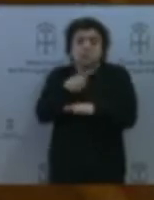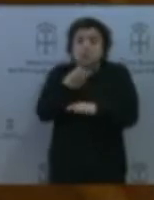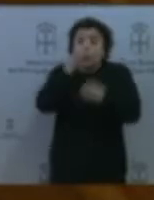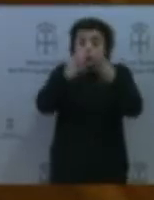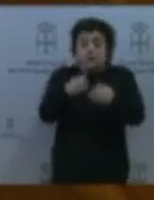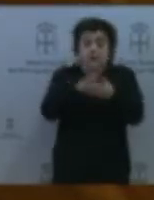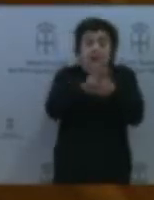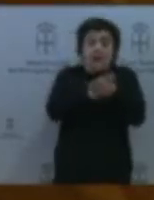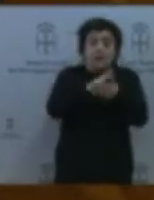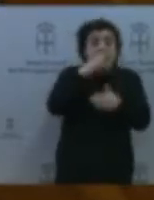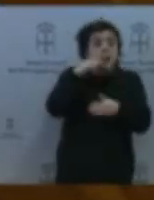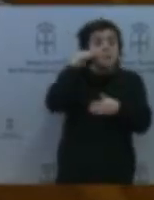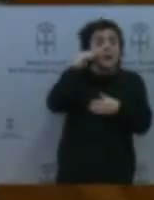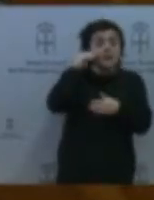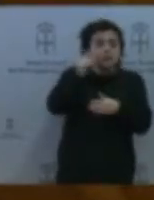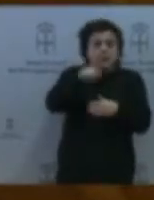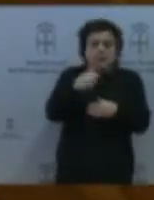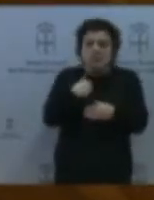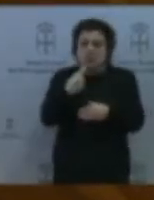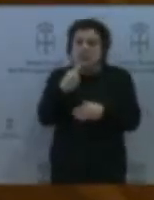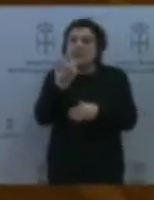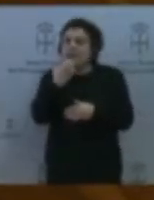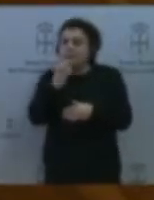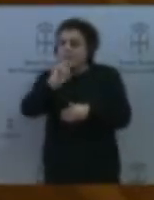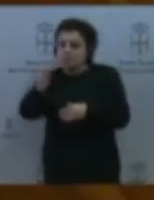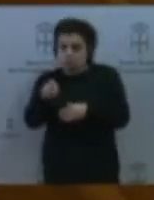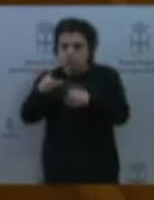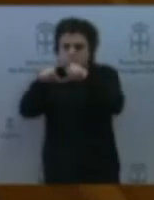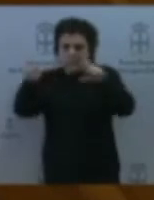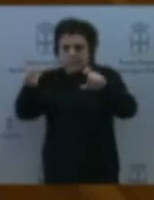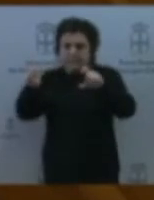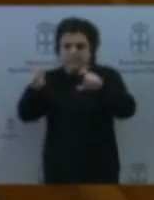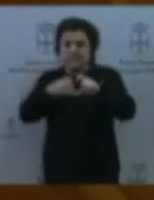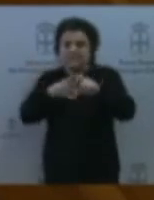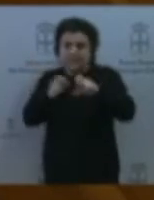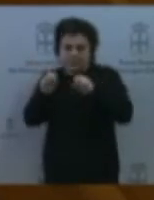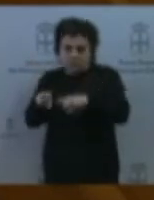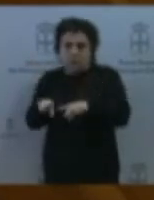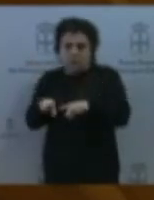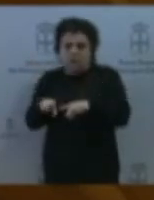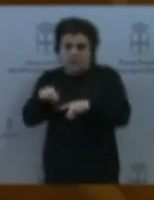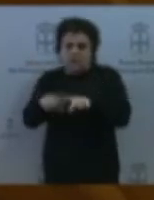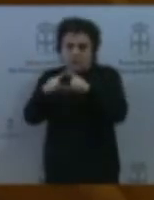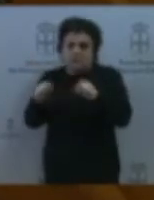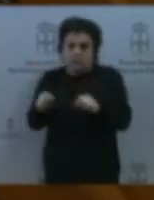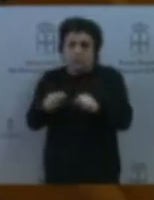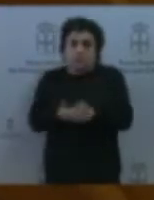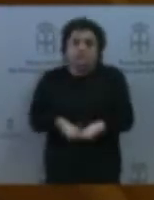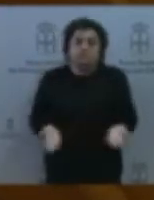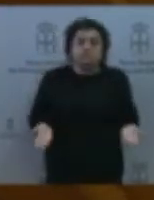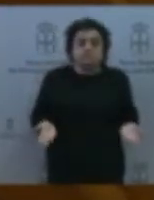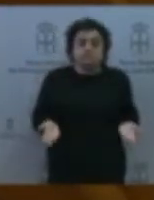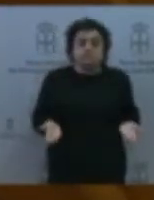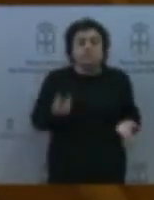existen en Asturias, salvo que ustedes también lo que pidan es que estas empresas se vayan, ¿no?, que puede ser el planteamiento. Mire, lo cierto es que la inversión es buena para